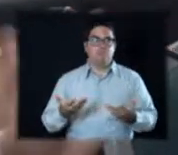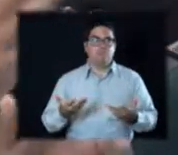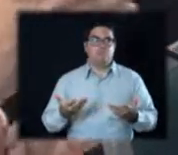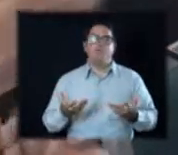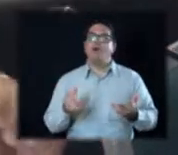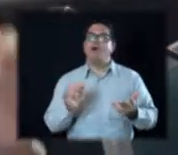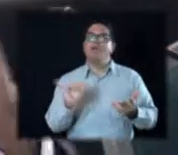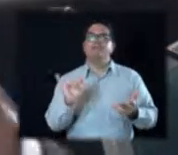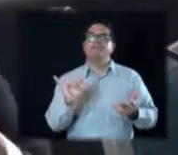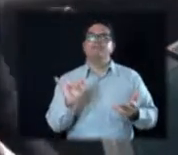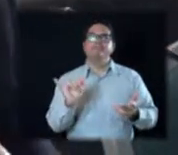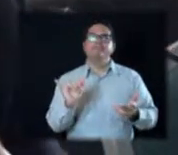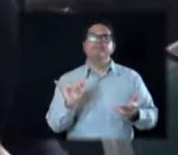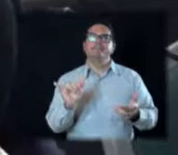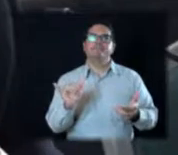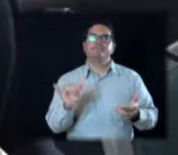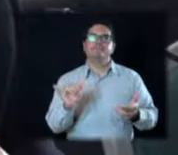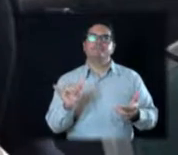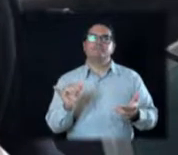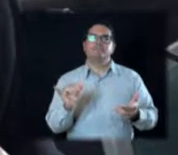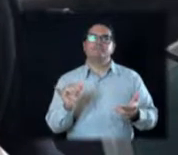Y